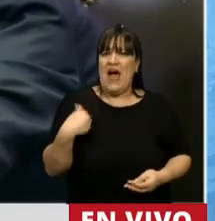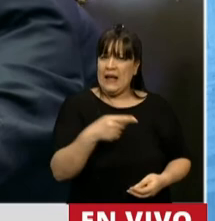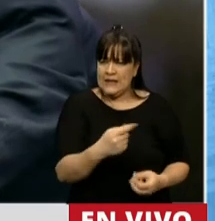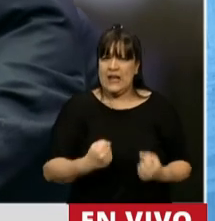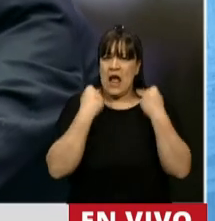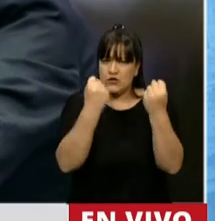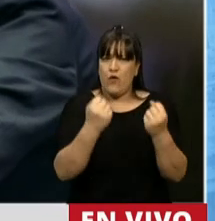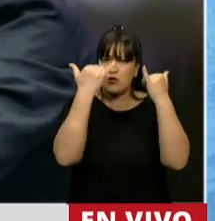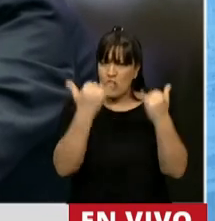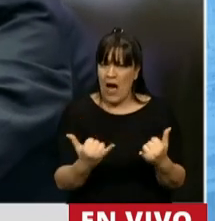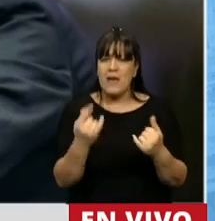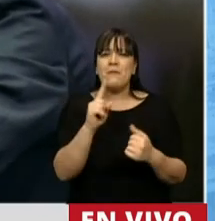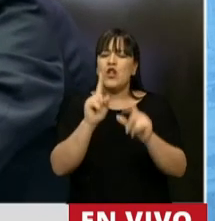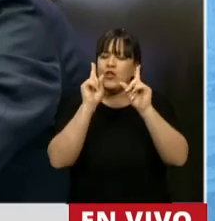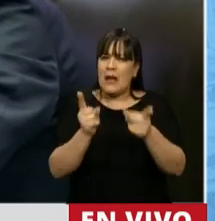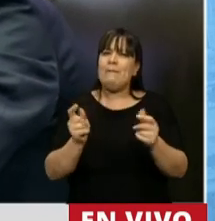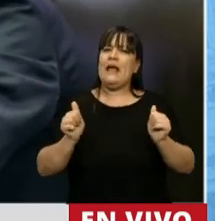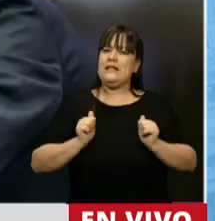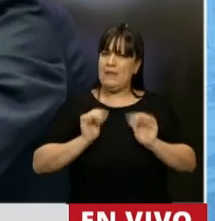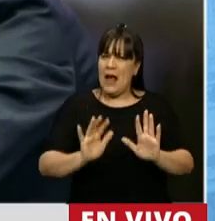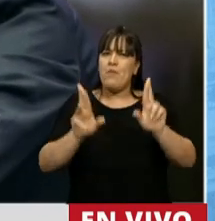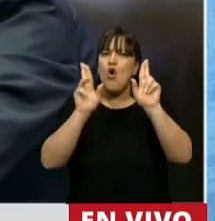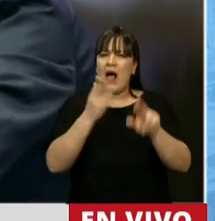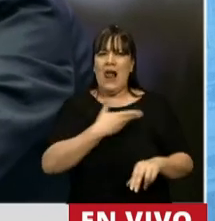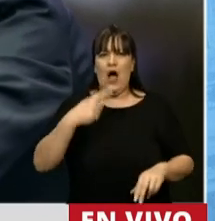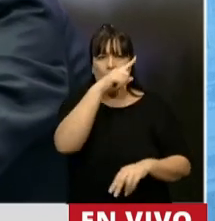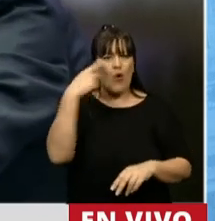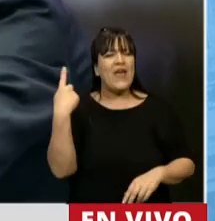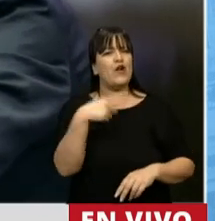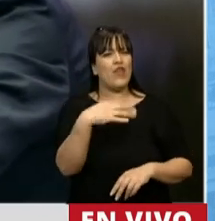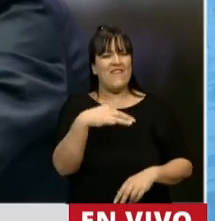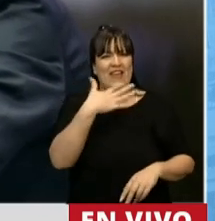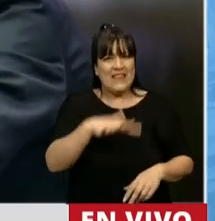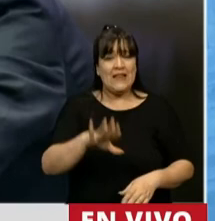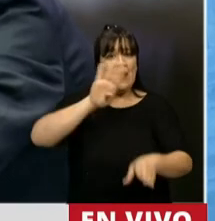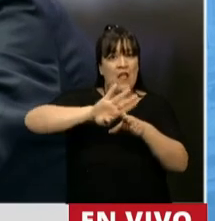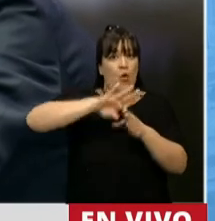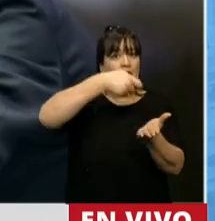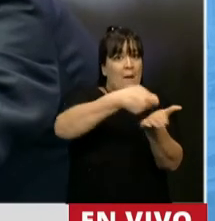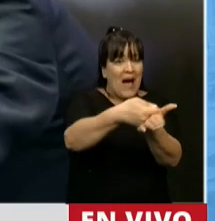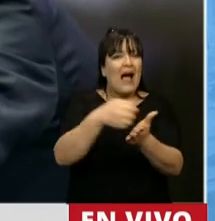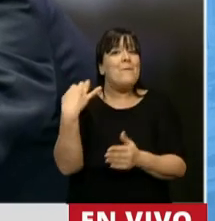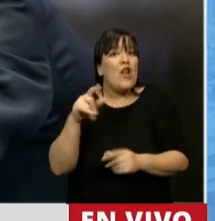pero también esperamos que el Gobierno entienda que no hay sostenibilidad de la deuda si no hay